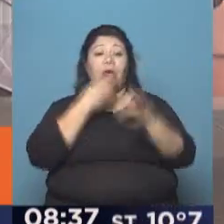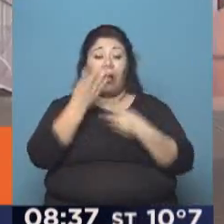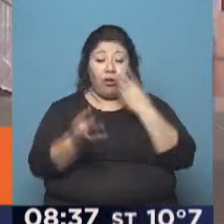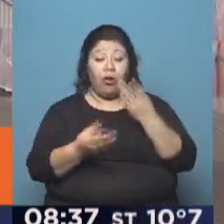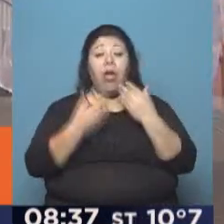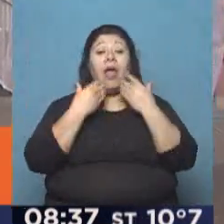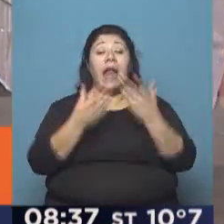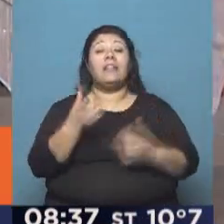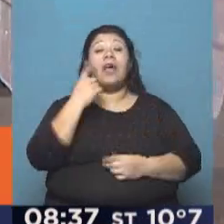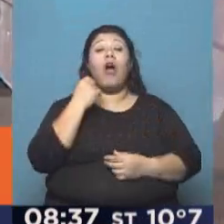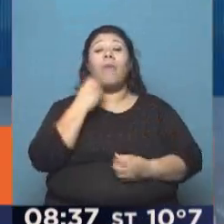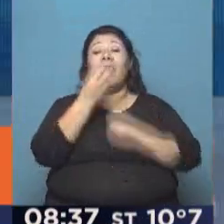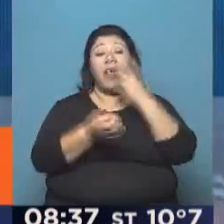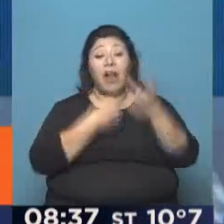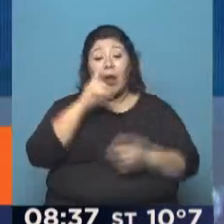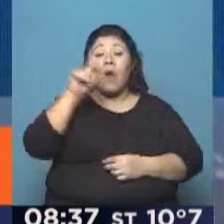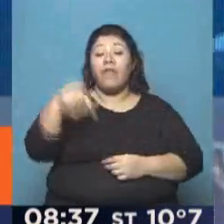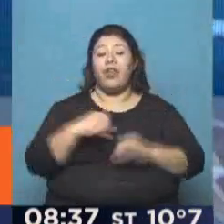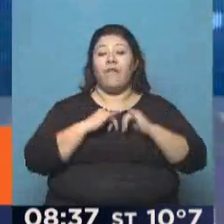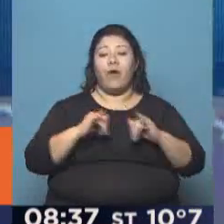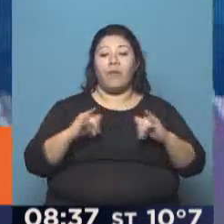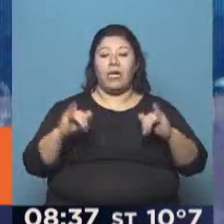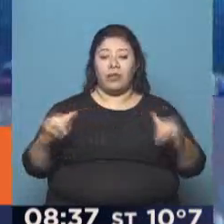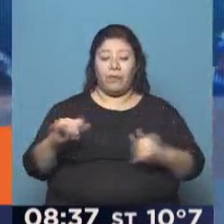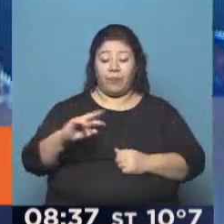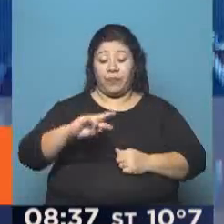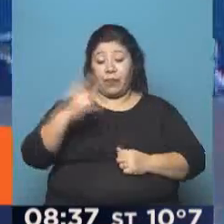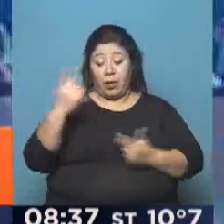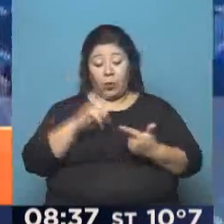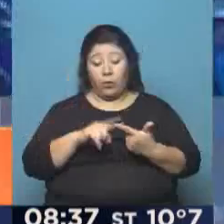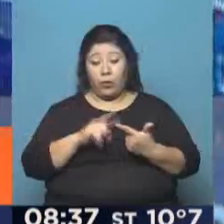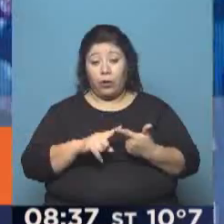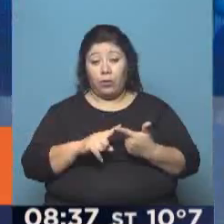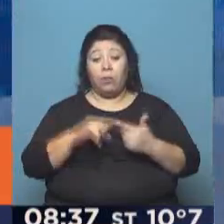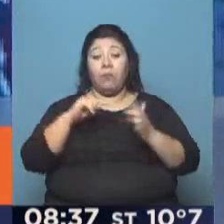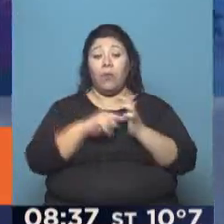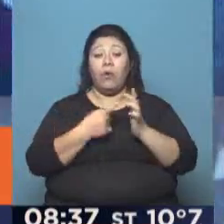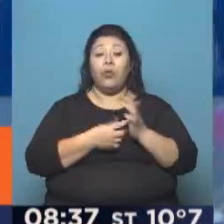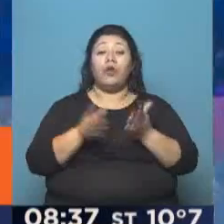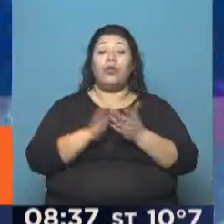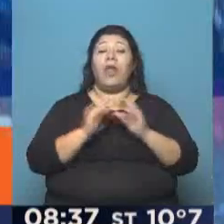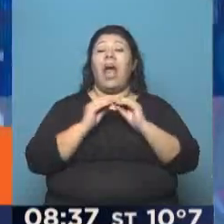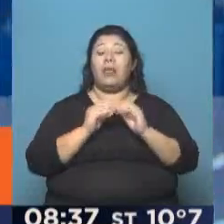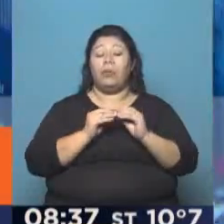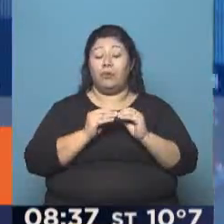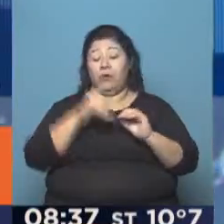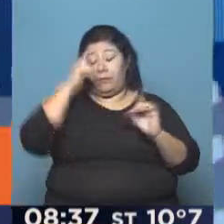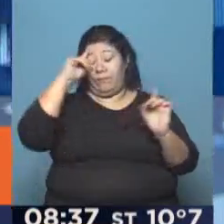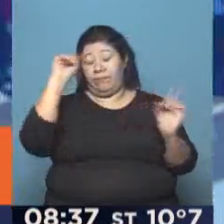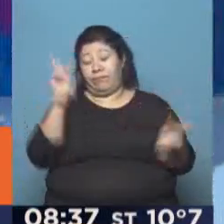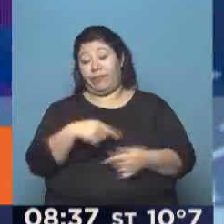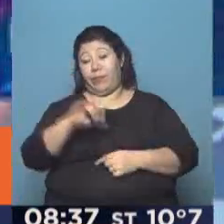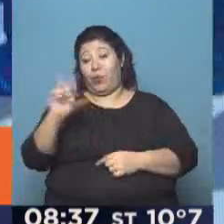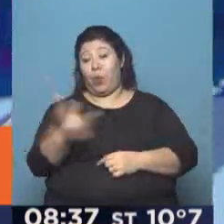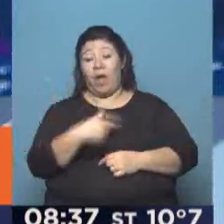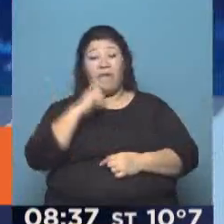aportó mucha información después tenemos una un segundo elemento que son todos estos casos tan desopilantes y vergonzosos que eran